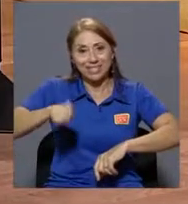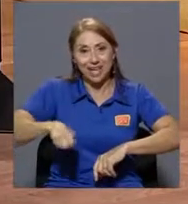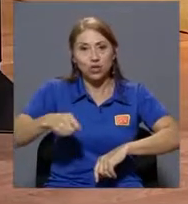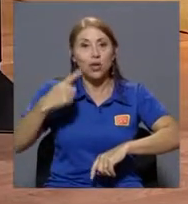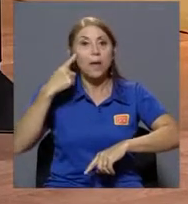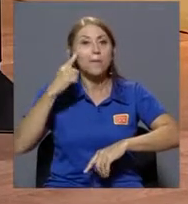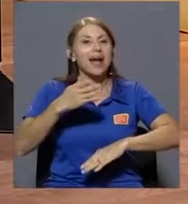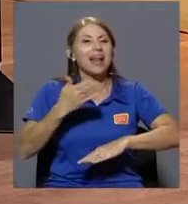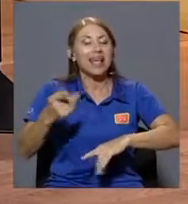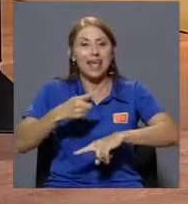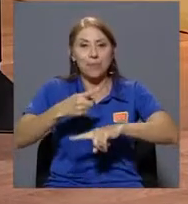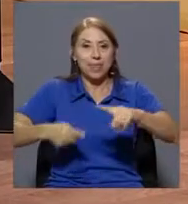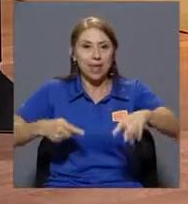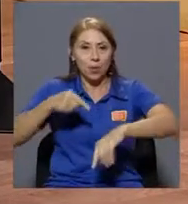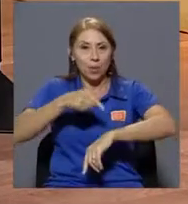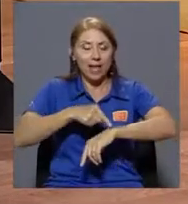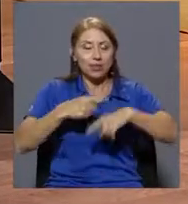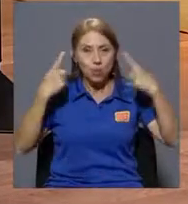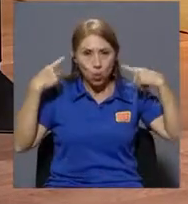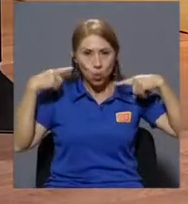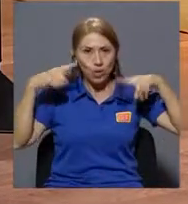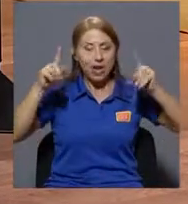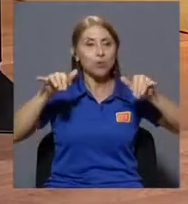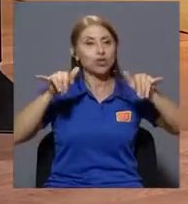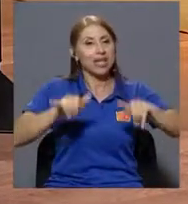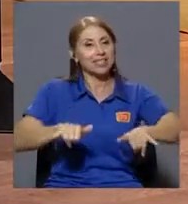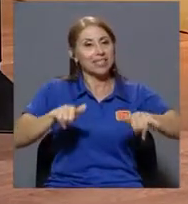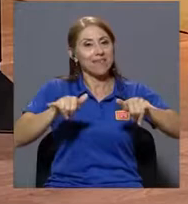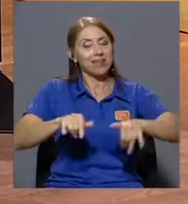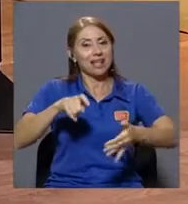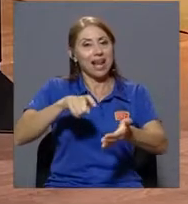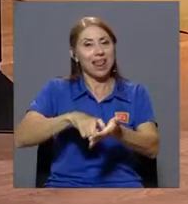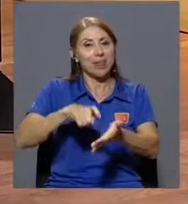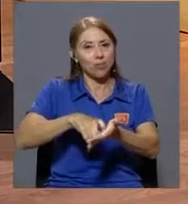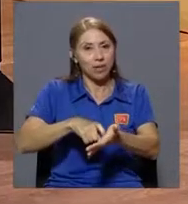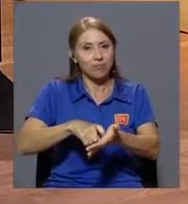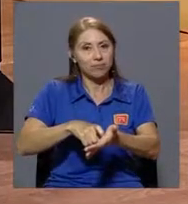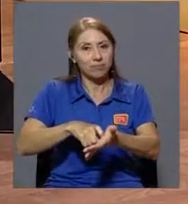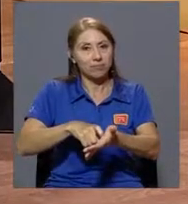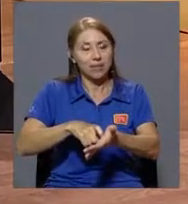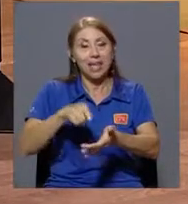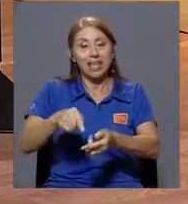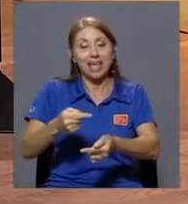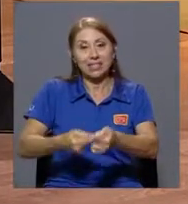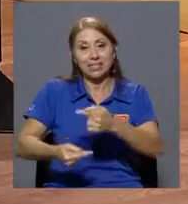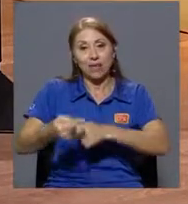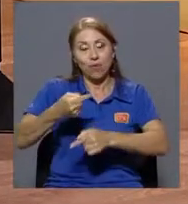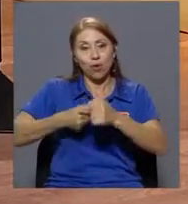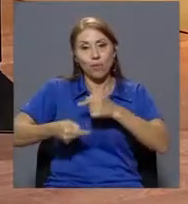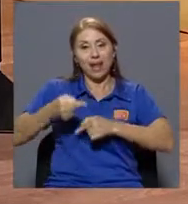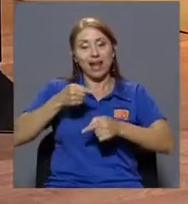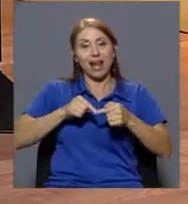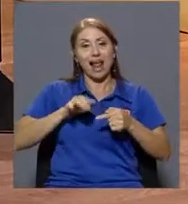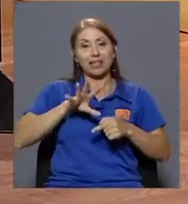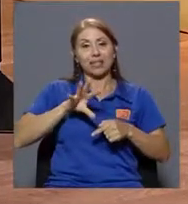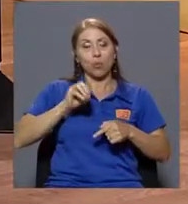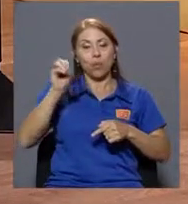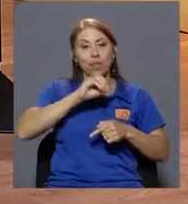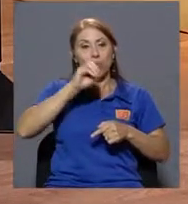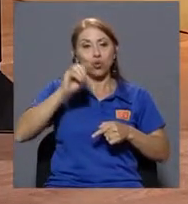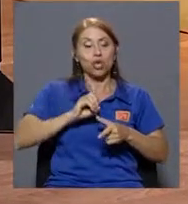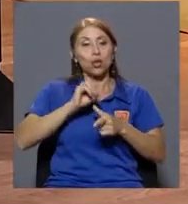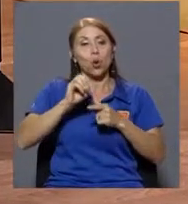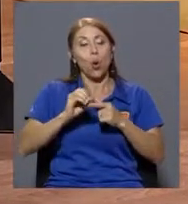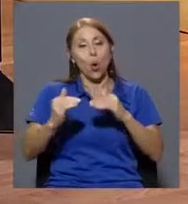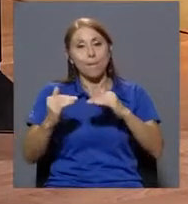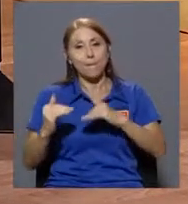logremos estabilizar la deuda, que es devolverla a 50% o menos. Porque